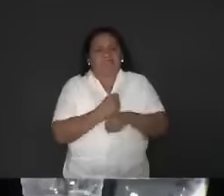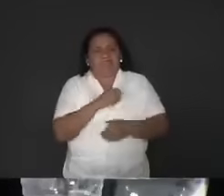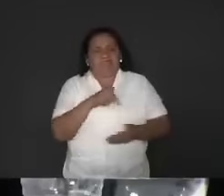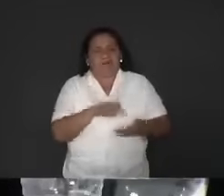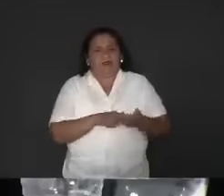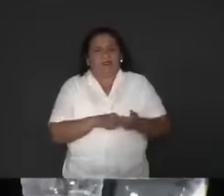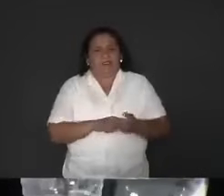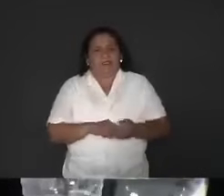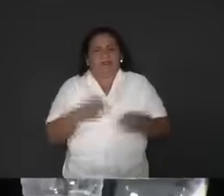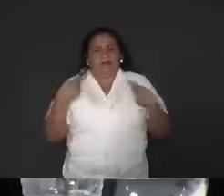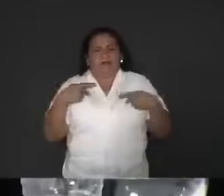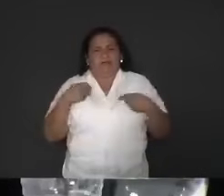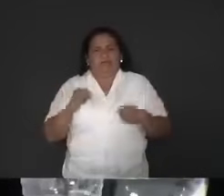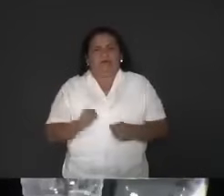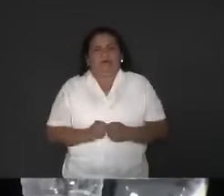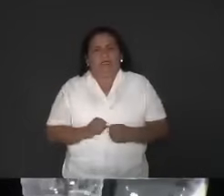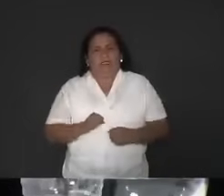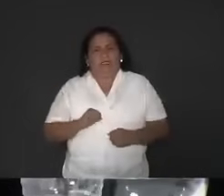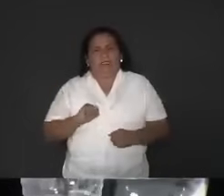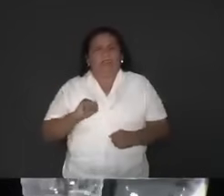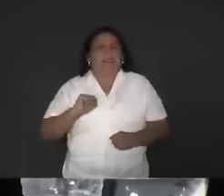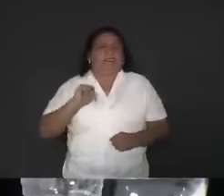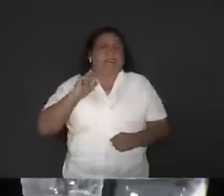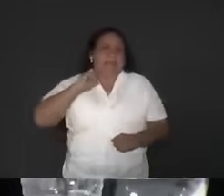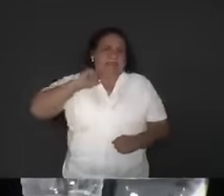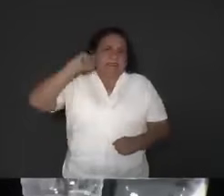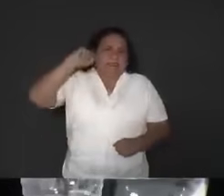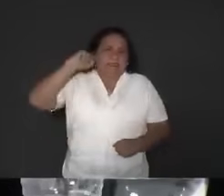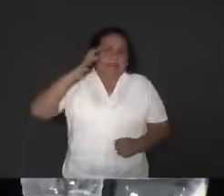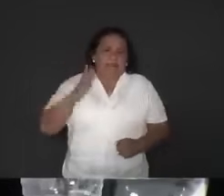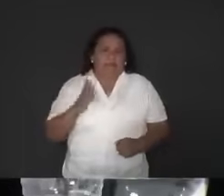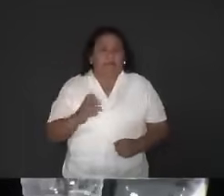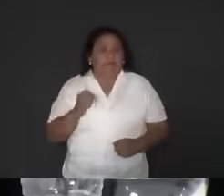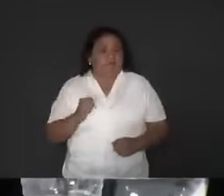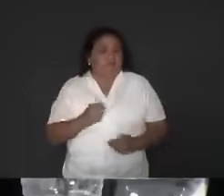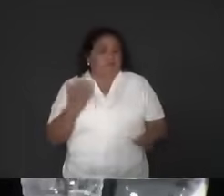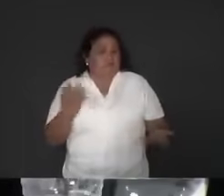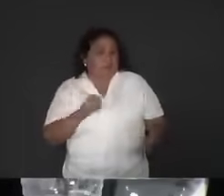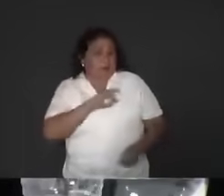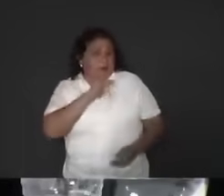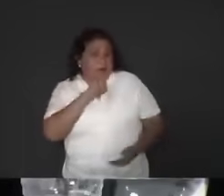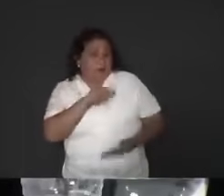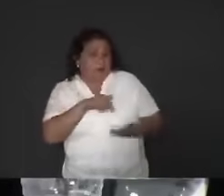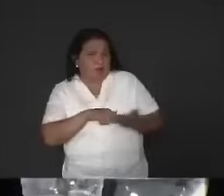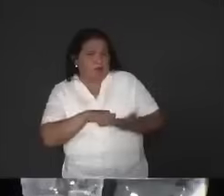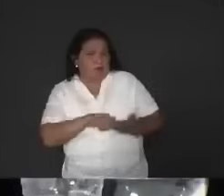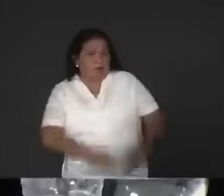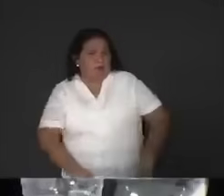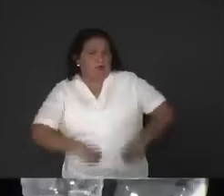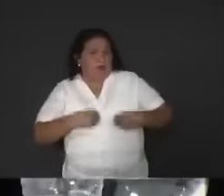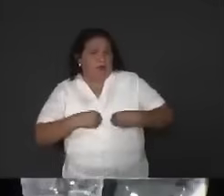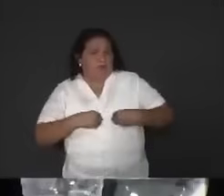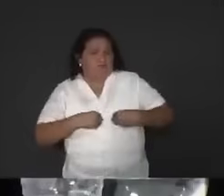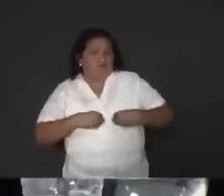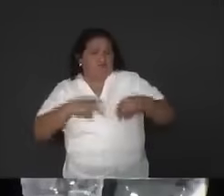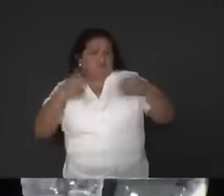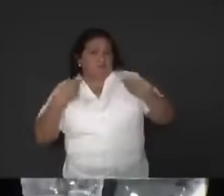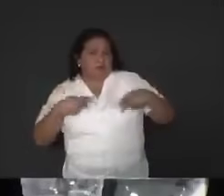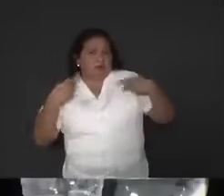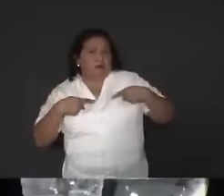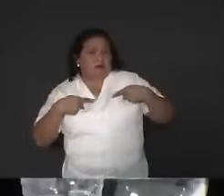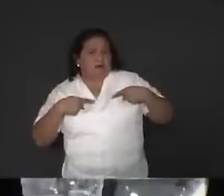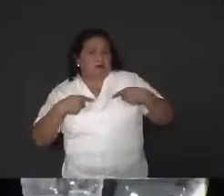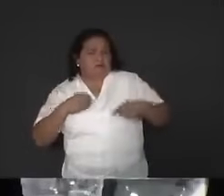en suicidios. Sí, como ustedes oyeron, en el mejor lugar para vivir, la gente se